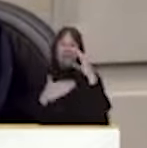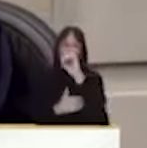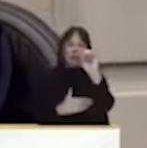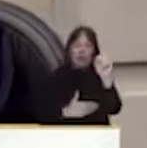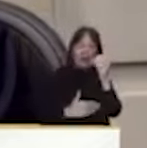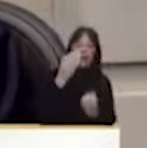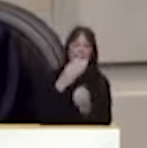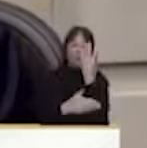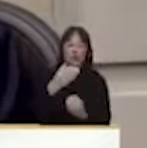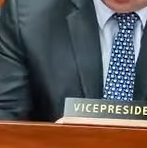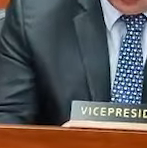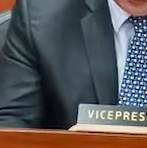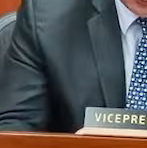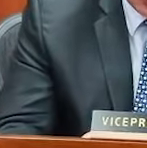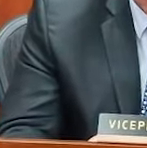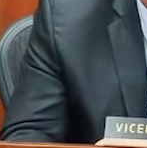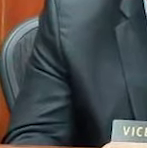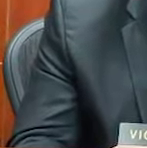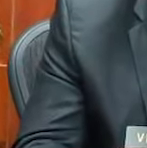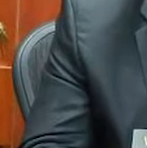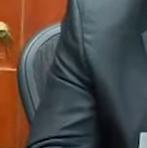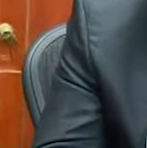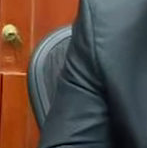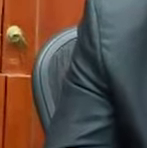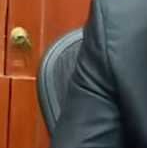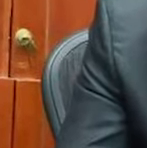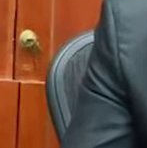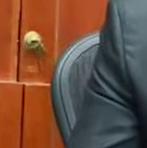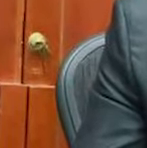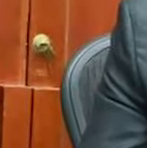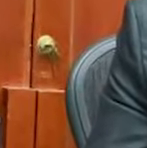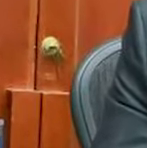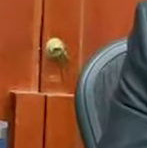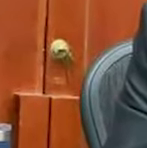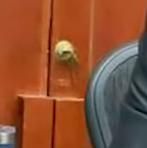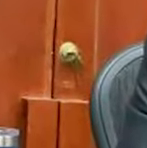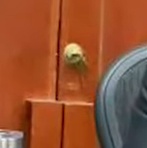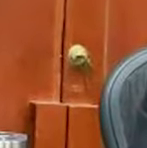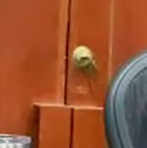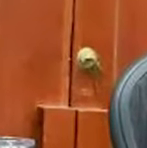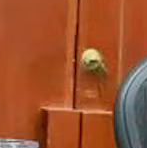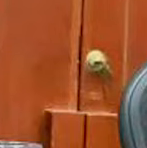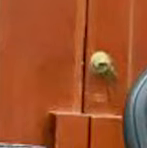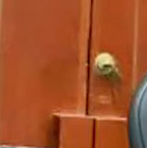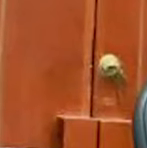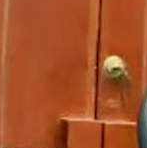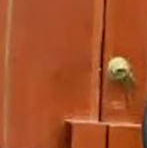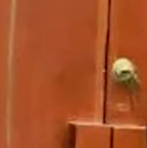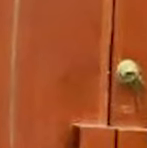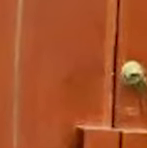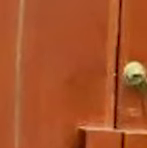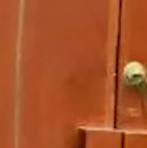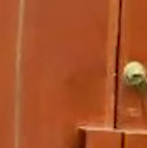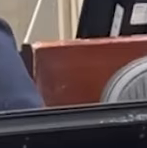del sector agropecuario. Sustentó la propuesta señalando que el sector agropecuario genera cerca de 3 millones y medio de empleos